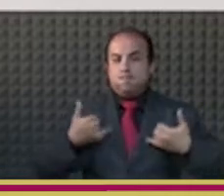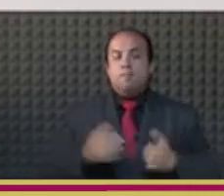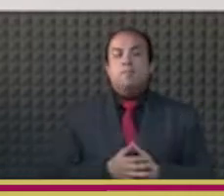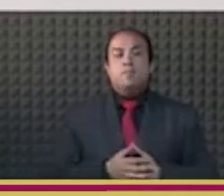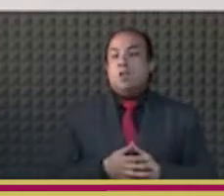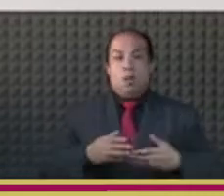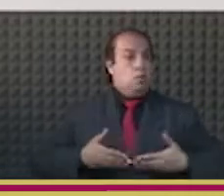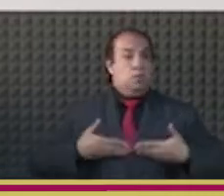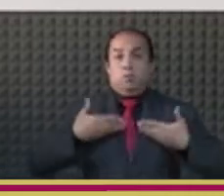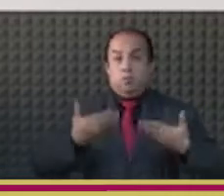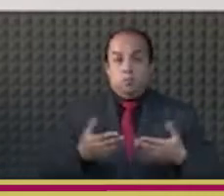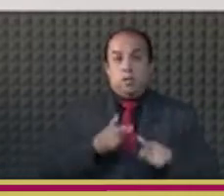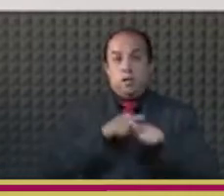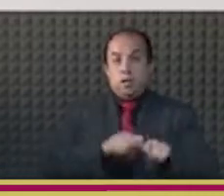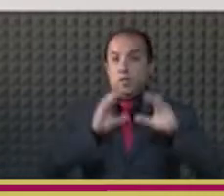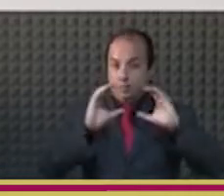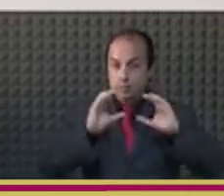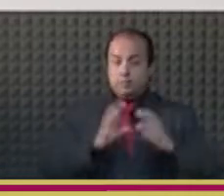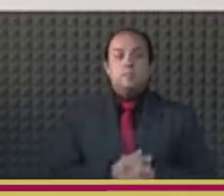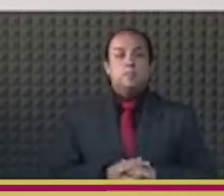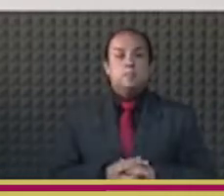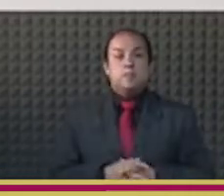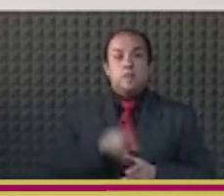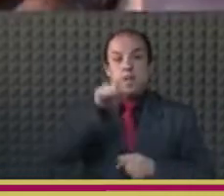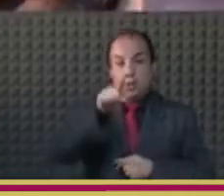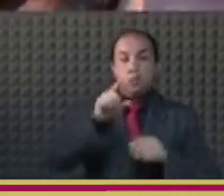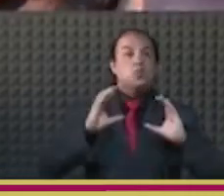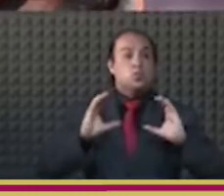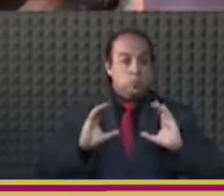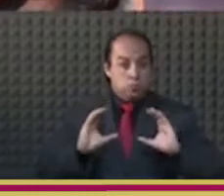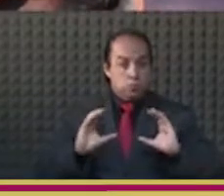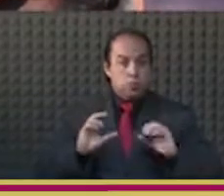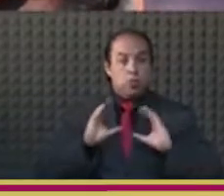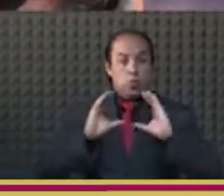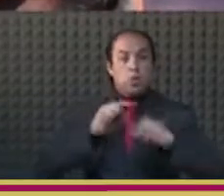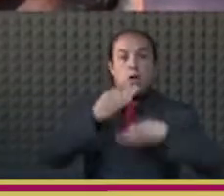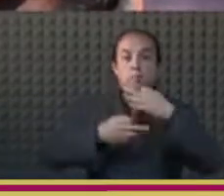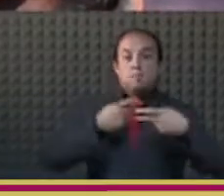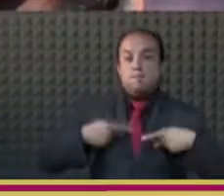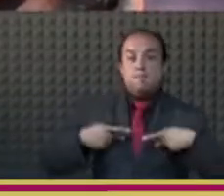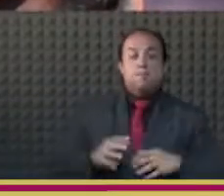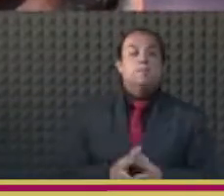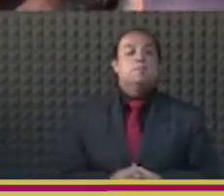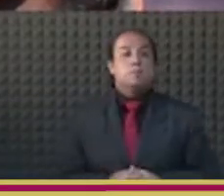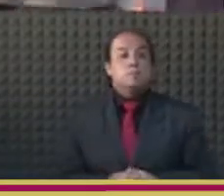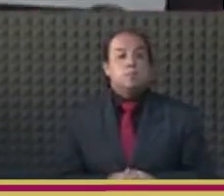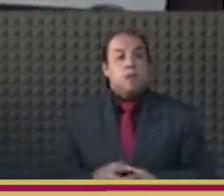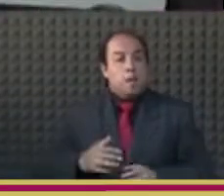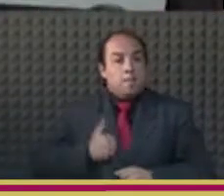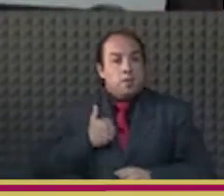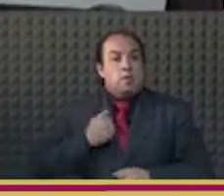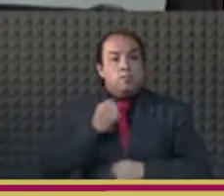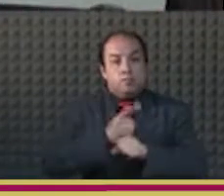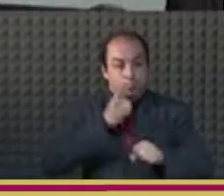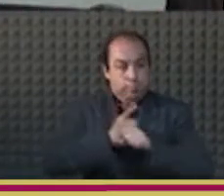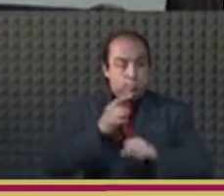para no bajar la guardia y seguirnos cuidando. Cuando tú te cuidas, nos cuidas a todos. Quiero aprovechar esta